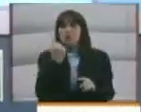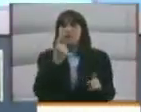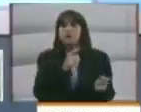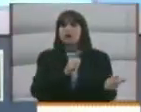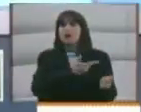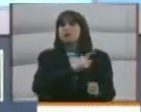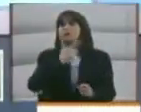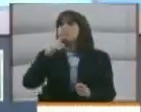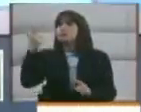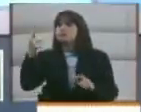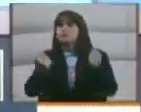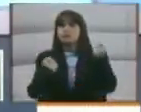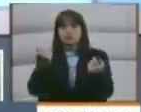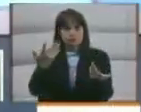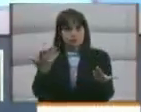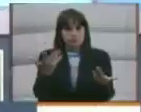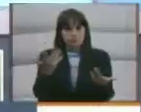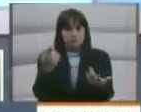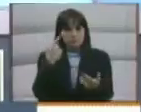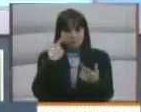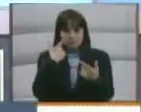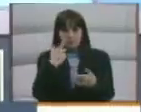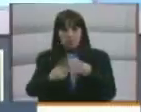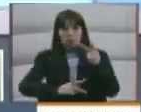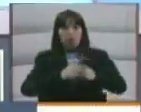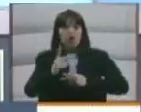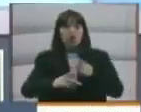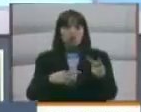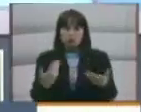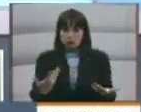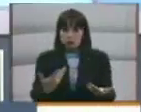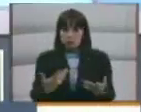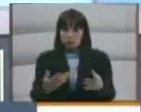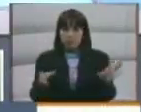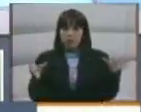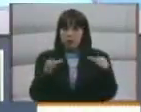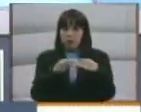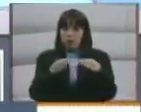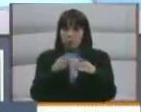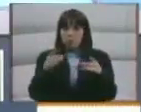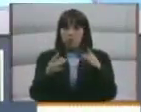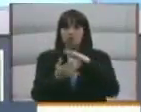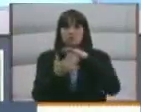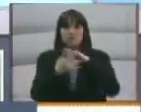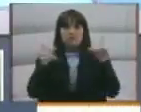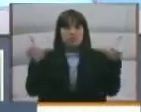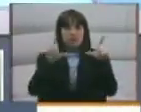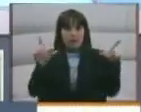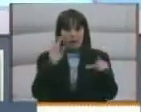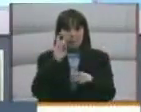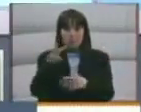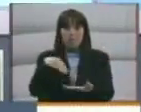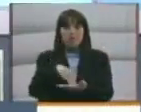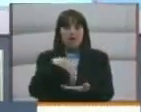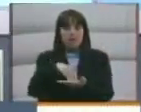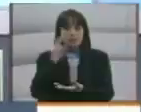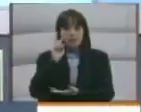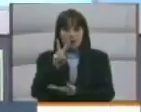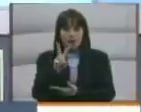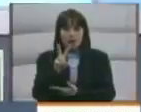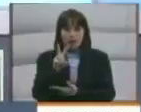Pero sigamos con el tema de la producción. El equipo de TV Pueblo estuvo con los pescadores del estado Miranda. Pasamos del estado